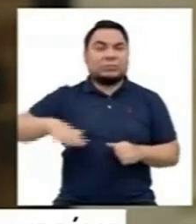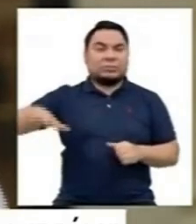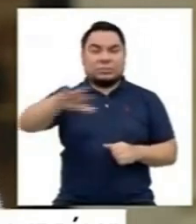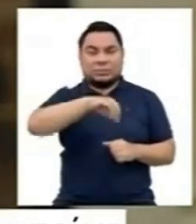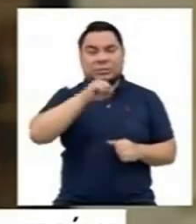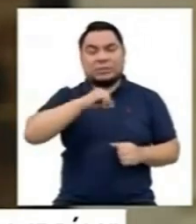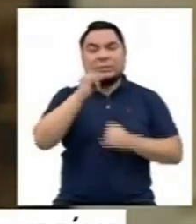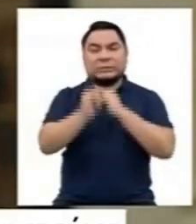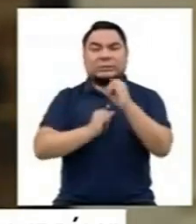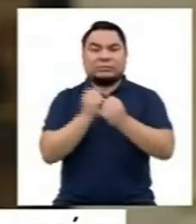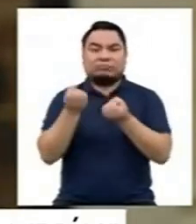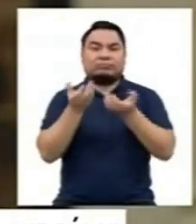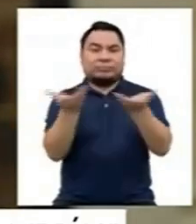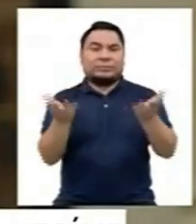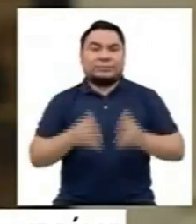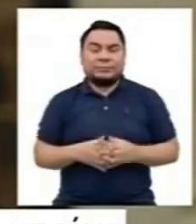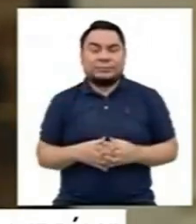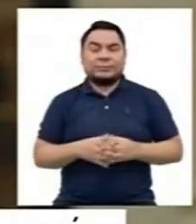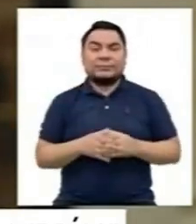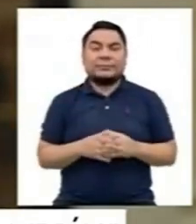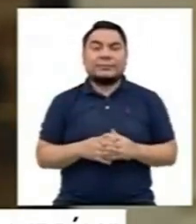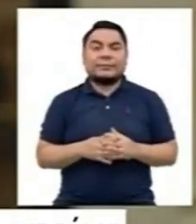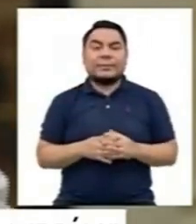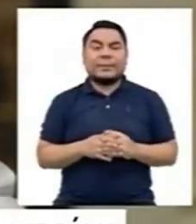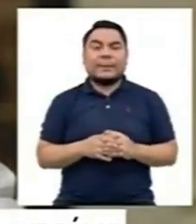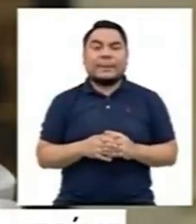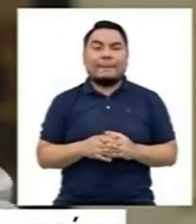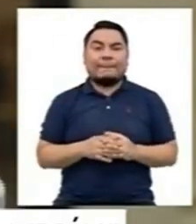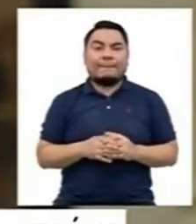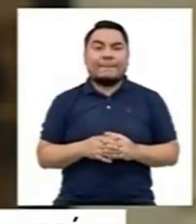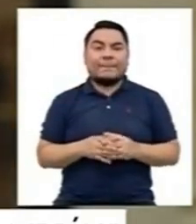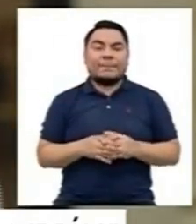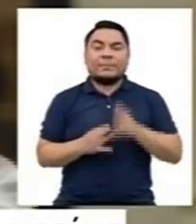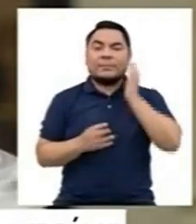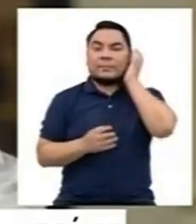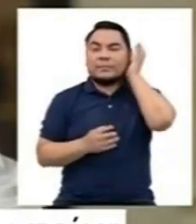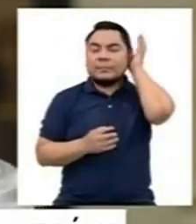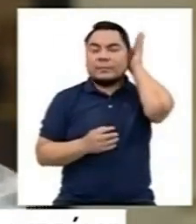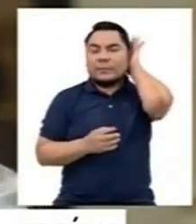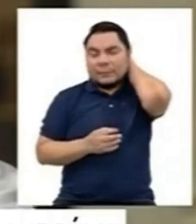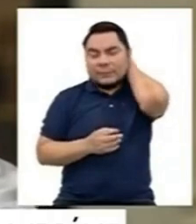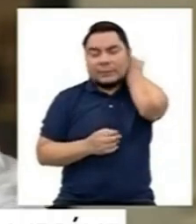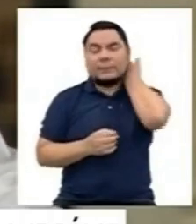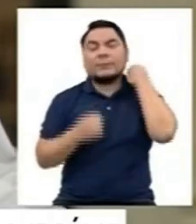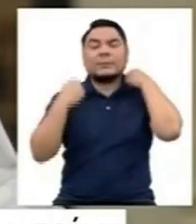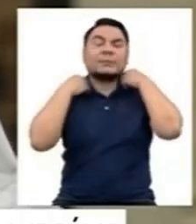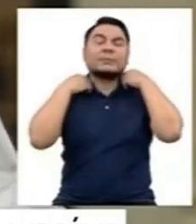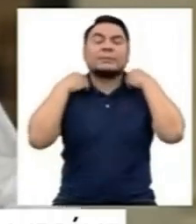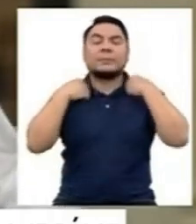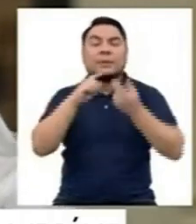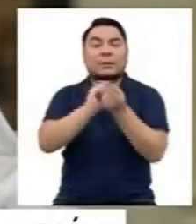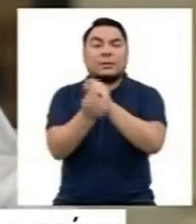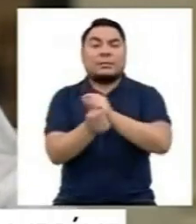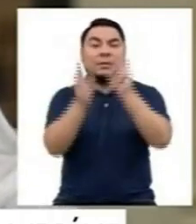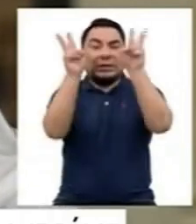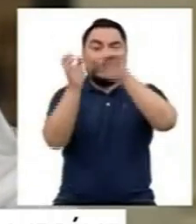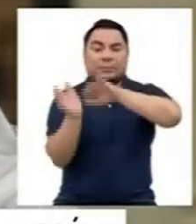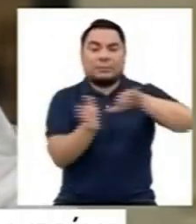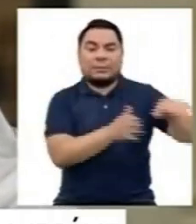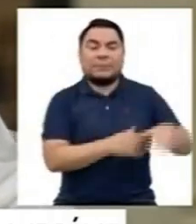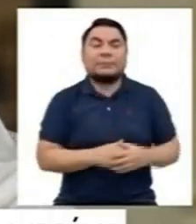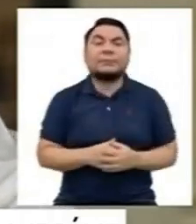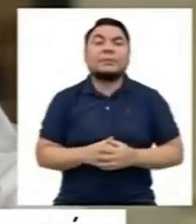vacunarse, y obviamente por dos razones principales, porque obviamente una vacuna también necesita un periodo de prueba, y qué mejor que todo un